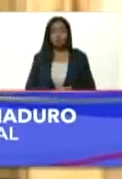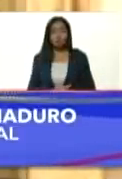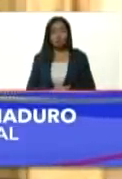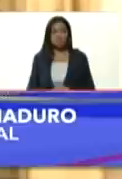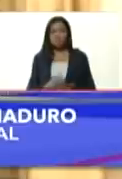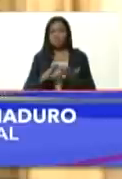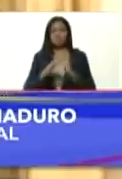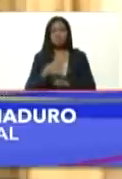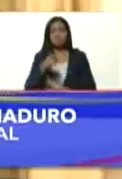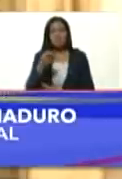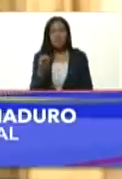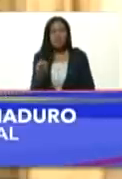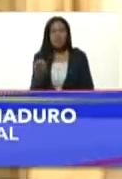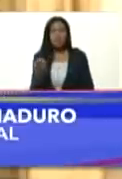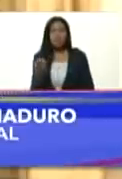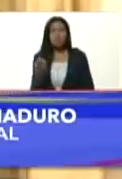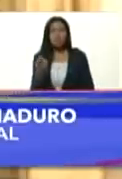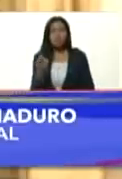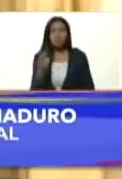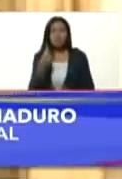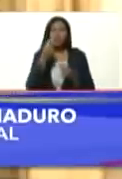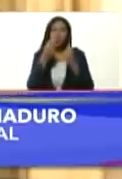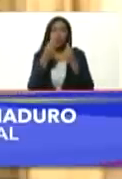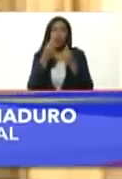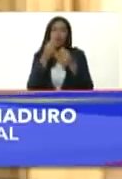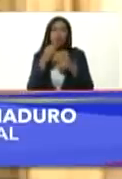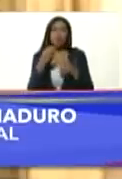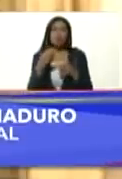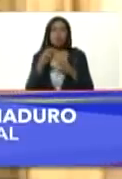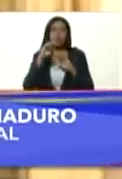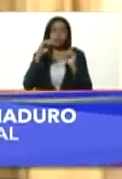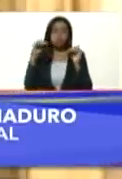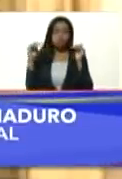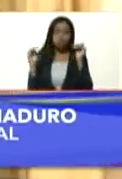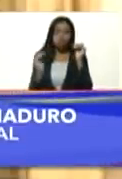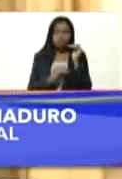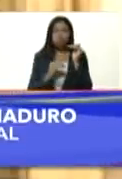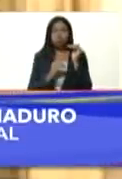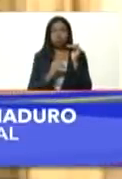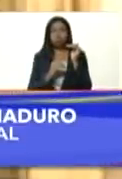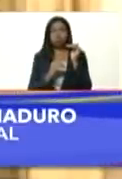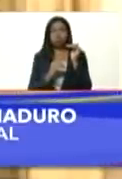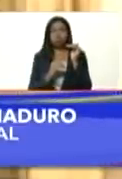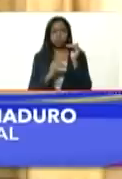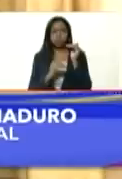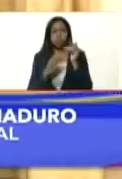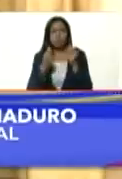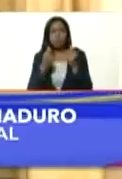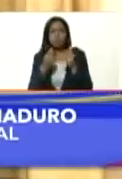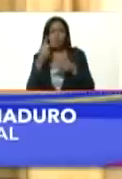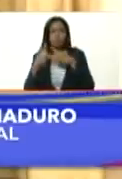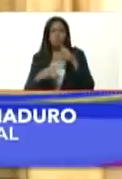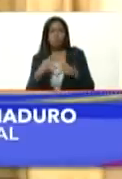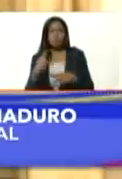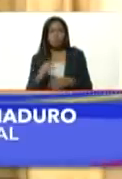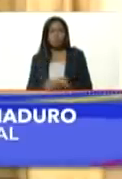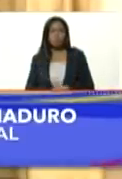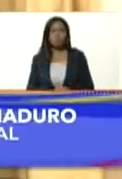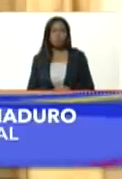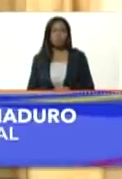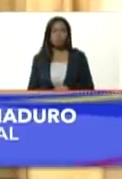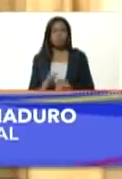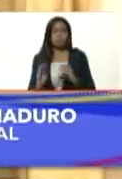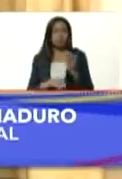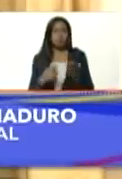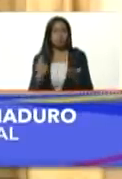Quiere decir que el valor del barril venezolano está por debajo, hoy por hoy, del precio de producción.